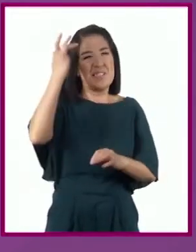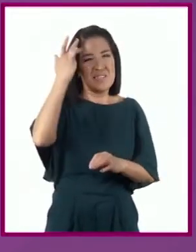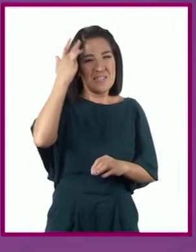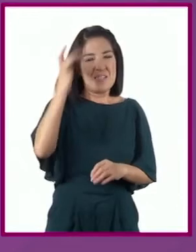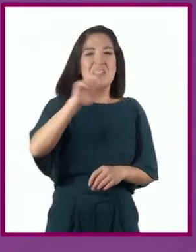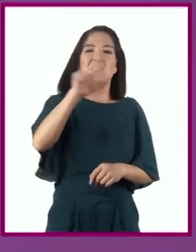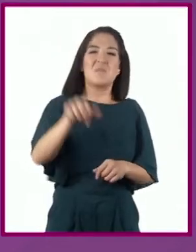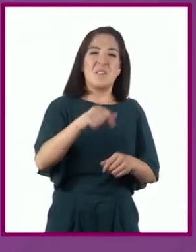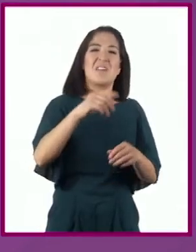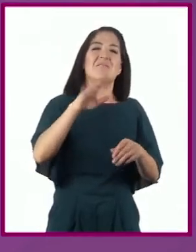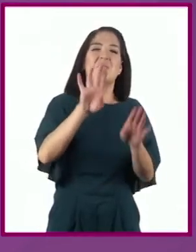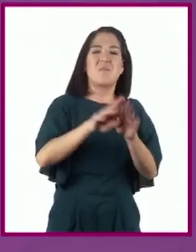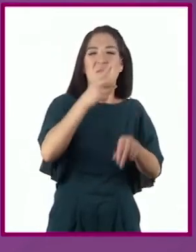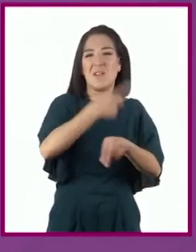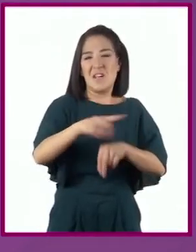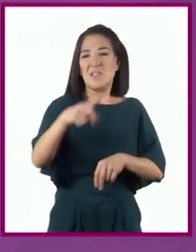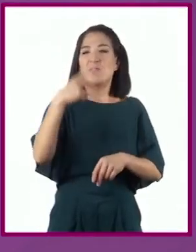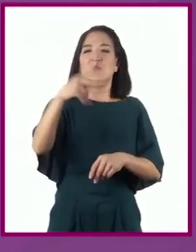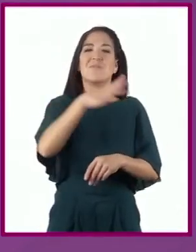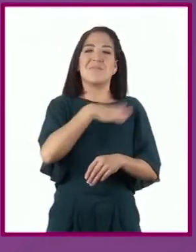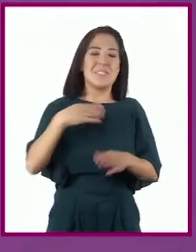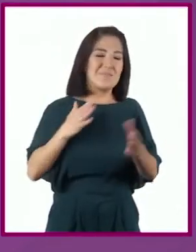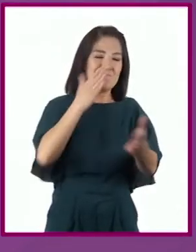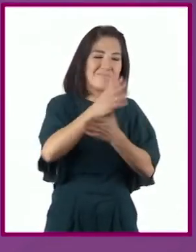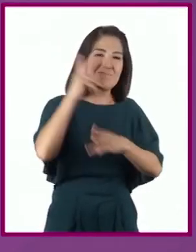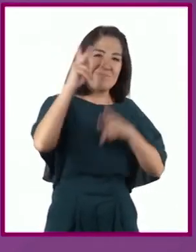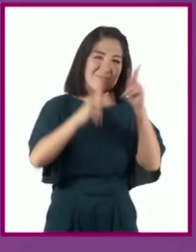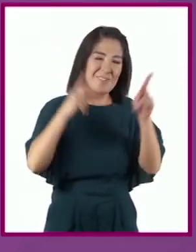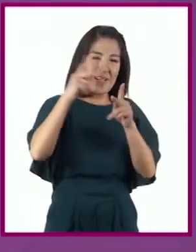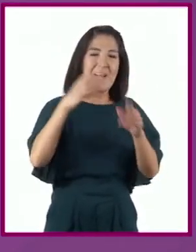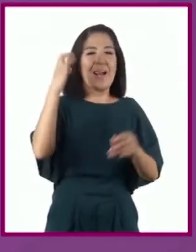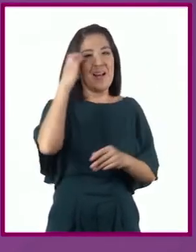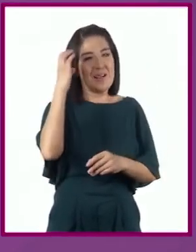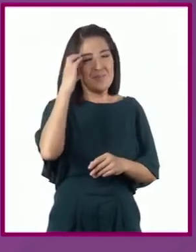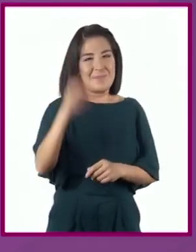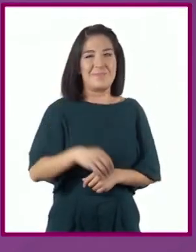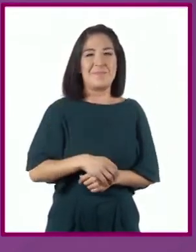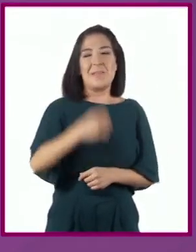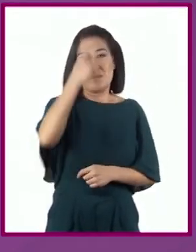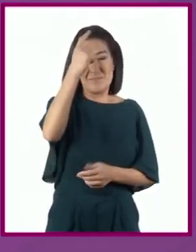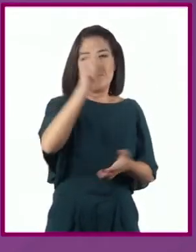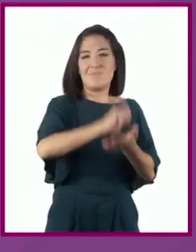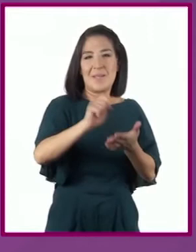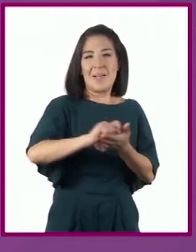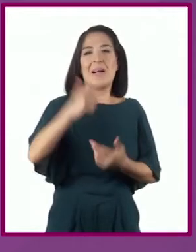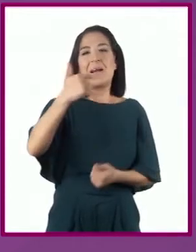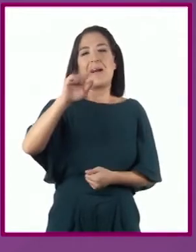su hijo la última vez que pasó por el dormitorio. Gabriel García Márquez.